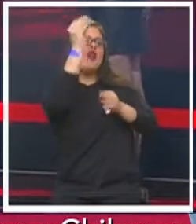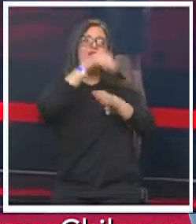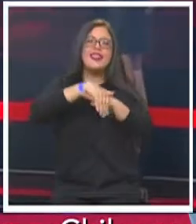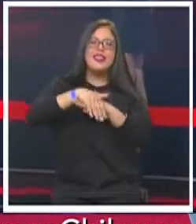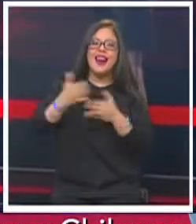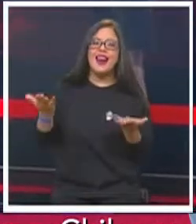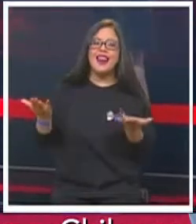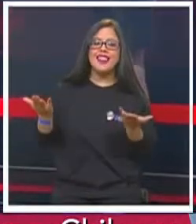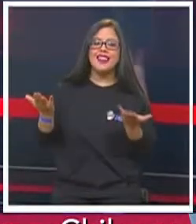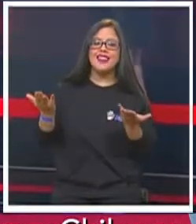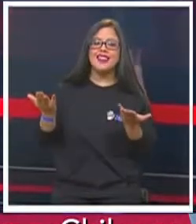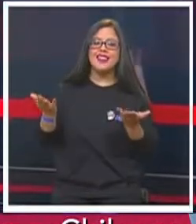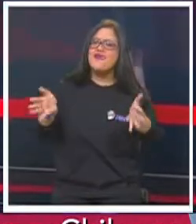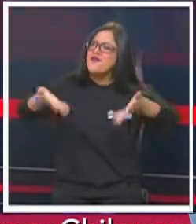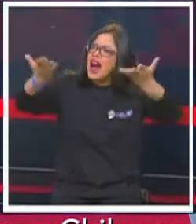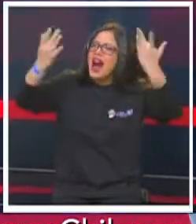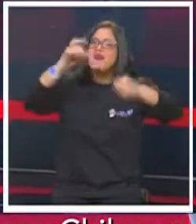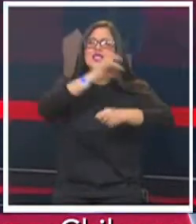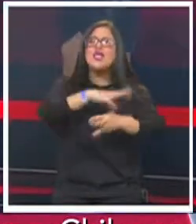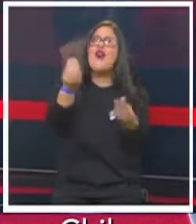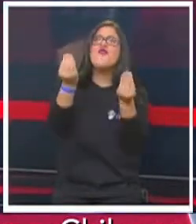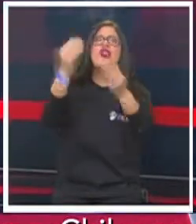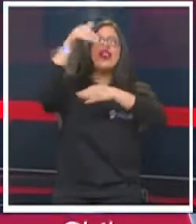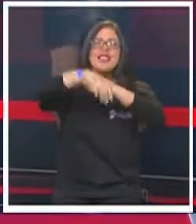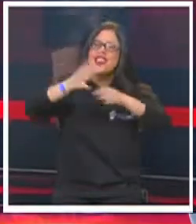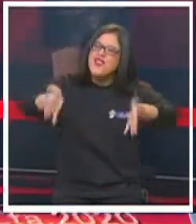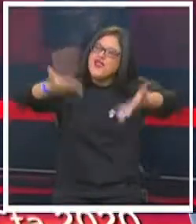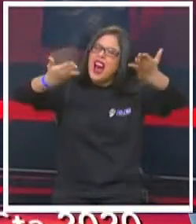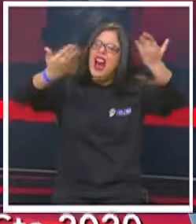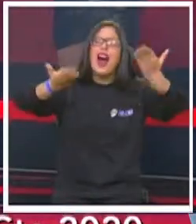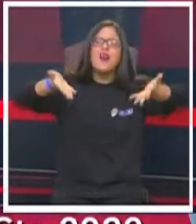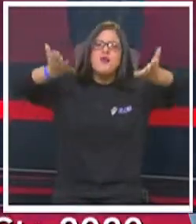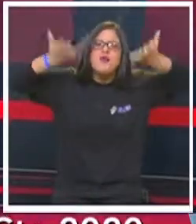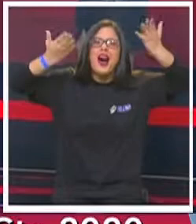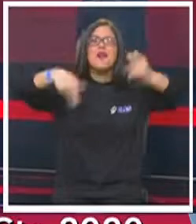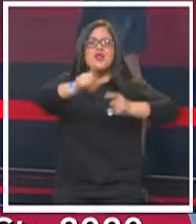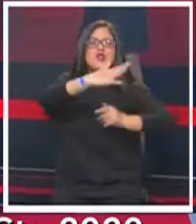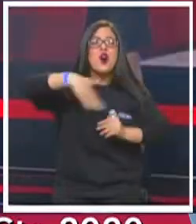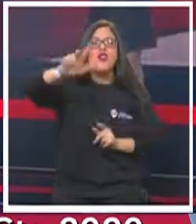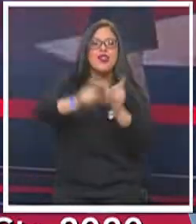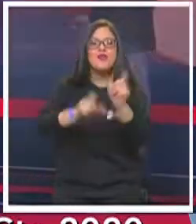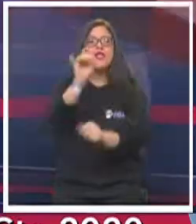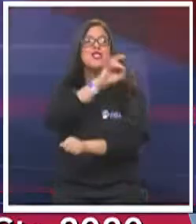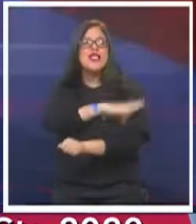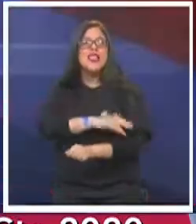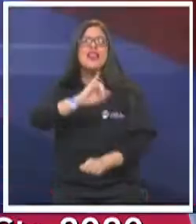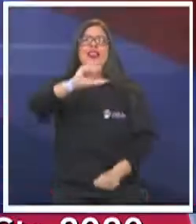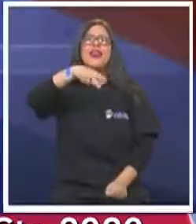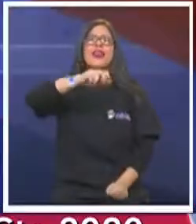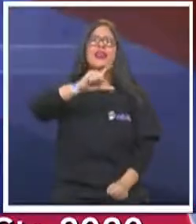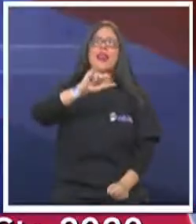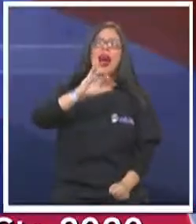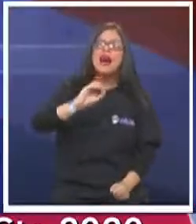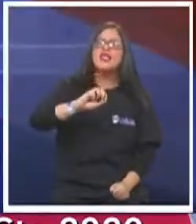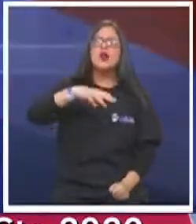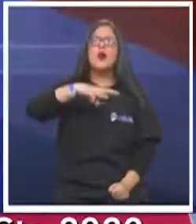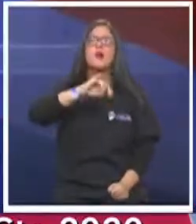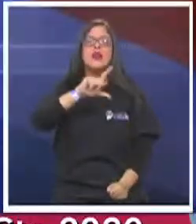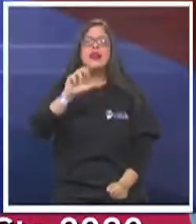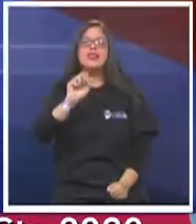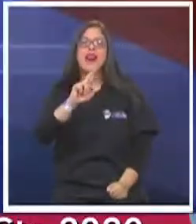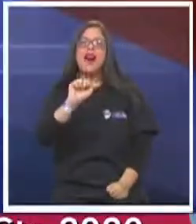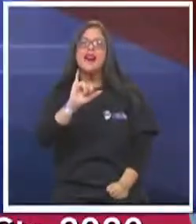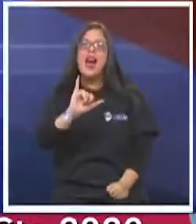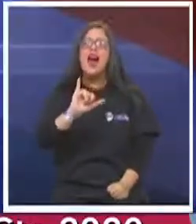tardes. Vamos, chilenos. Buenas tardes, buenas tardes. Vamos, chilenos, vamos todos arriba. Ignacio Gutiérrez, Millaray Viera,